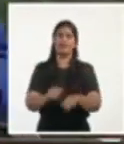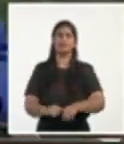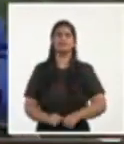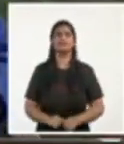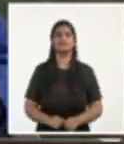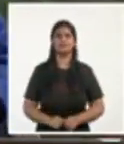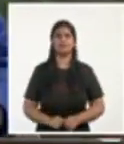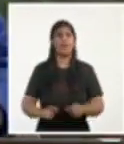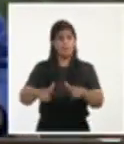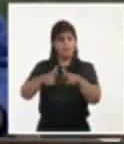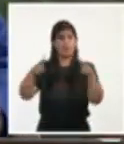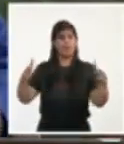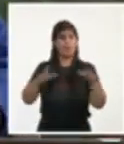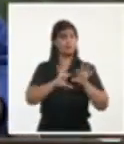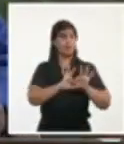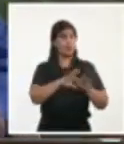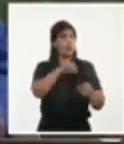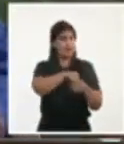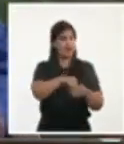partes.